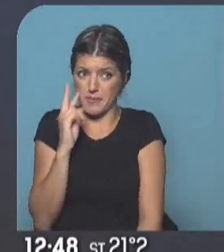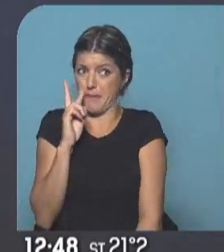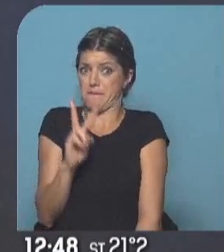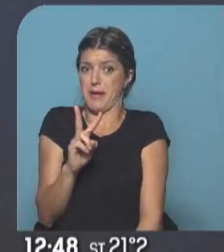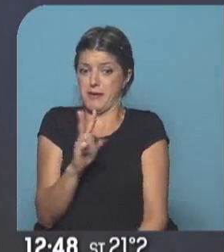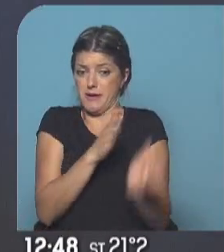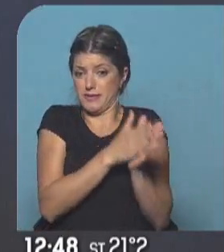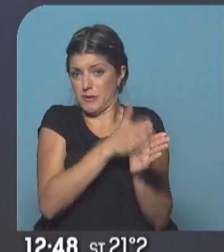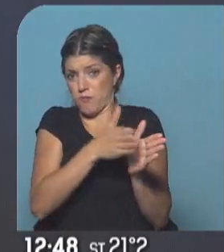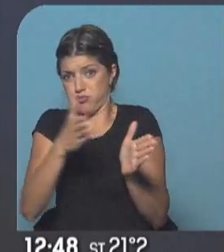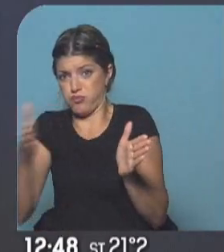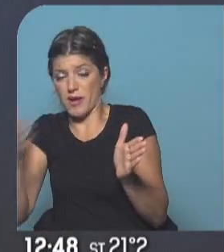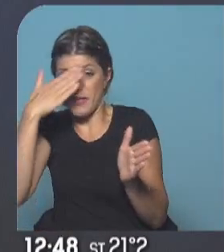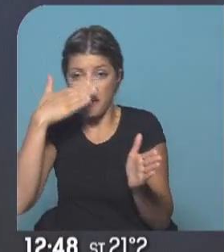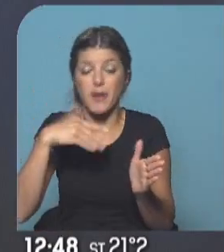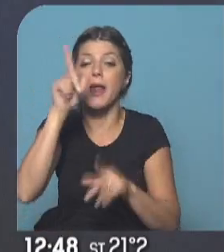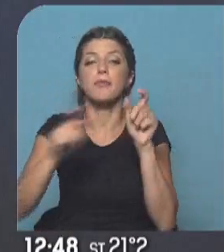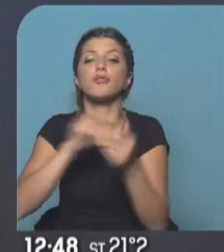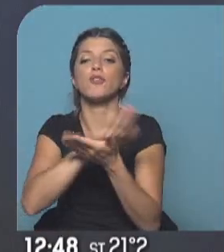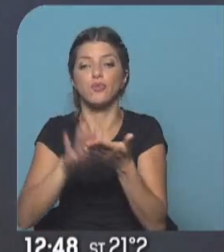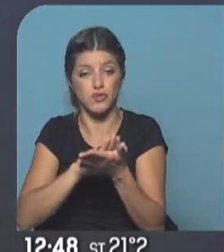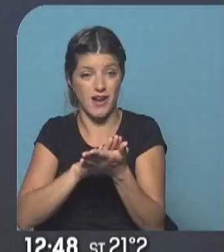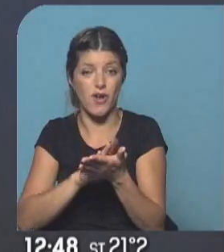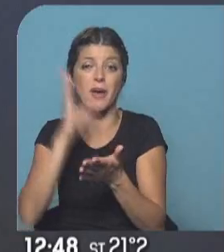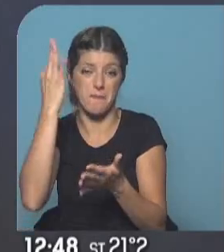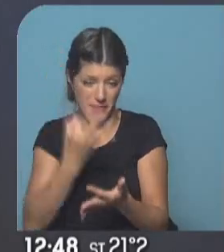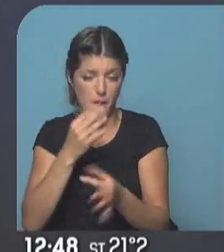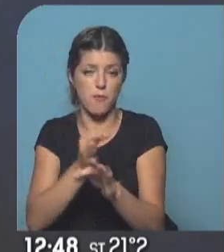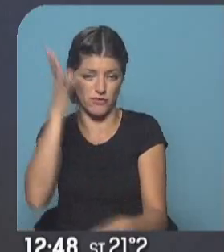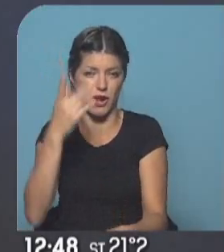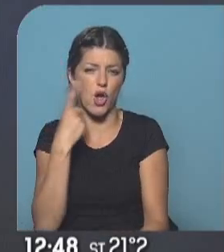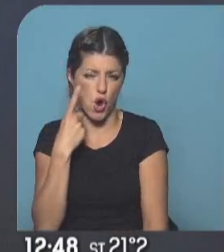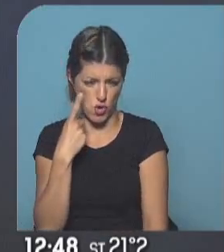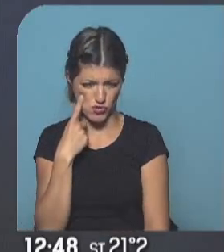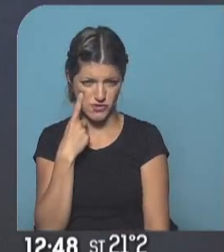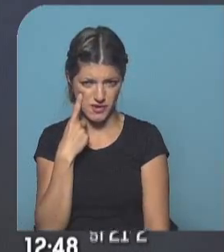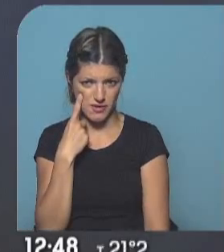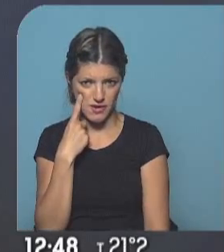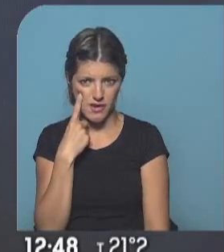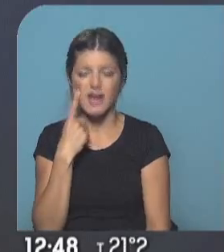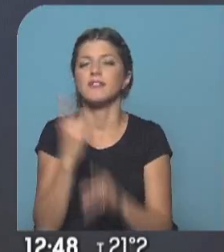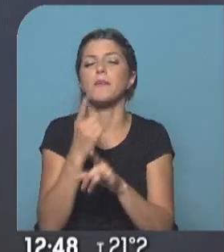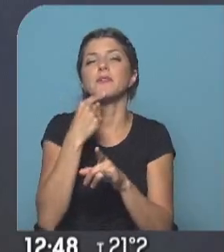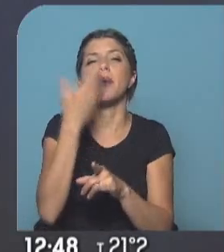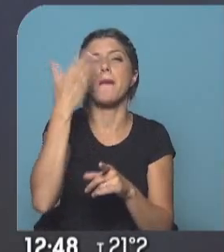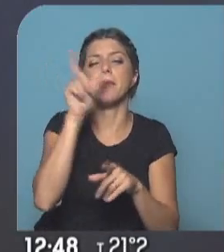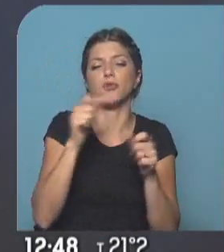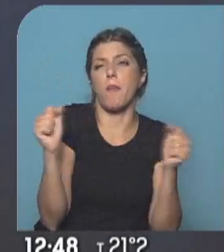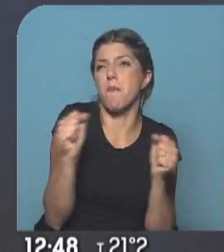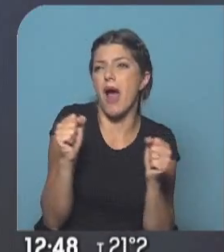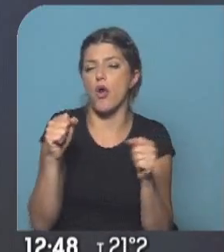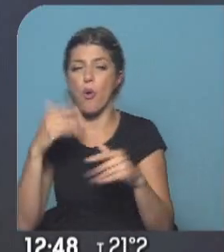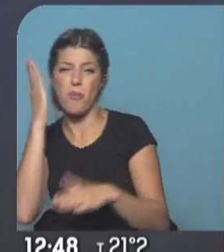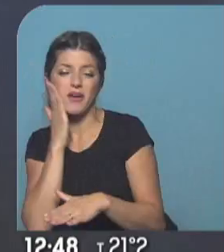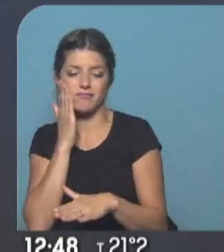el proceso y que la gente resuelva, aquellos que sí saben y que sí conocen. No siempre hay buenos y malos en este caso. Es decir, todo lo que